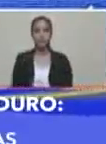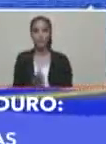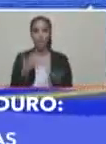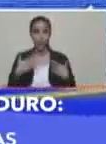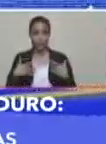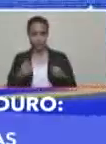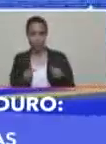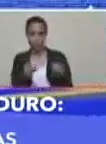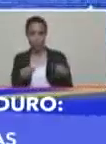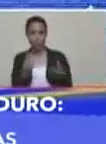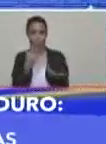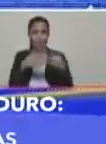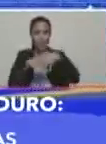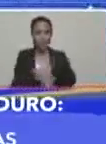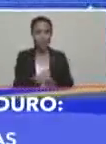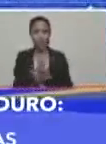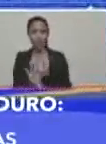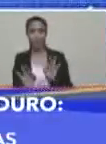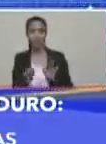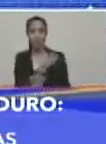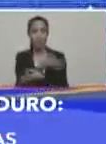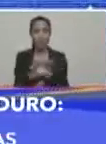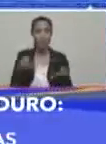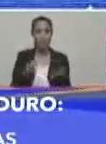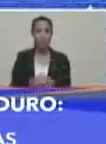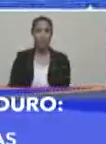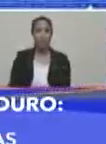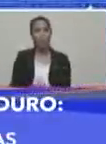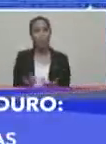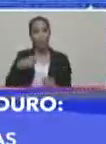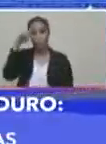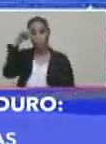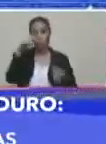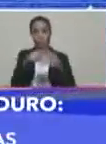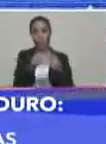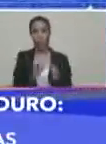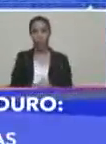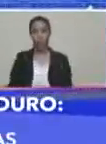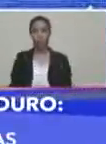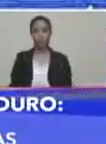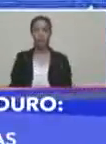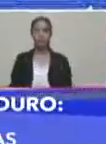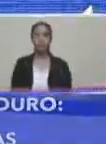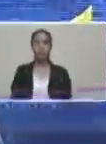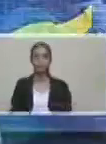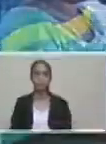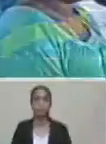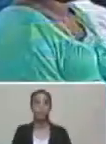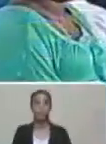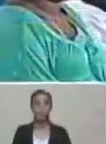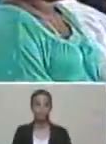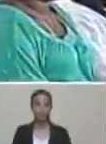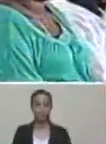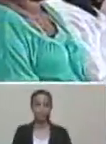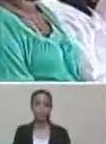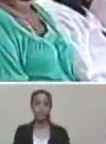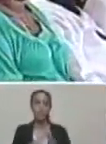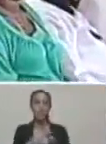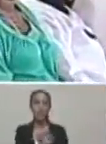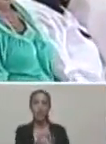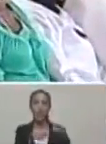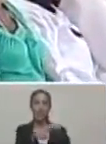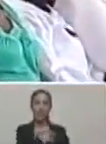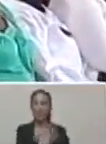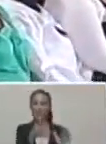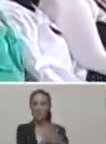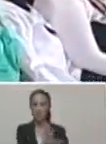autónomo y en manos del pueblo. Eso tienen que ser las grandes metas. Barrio Adentro es, en